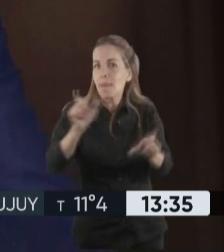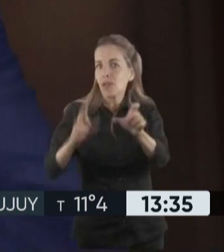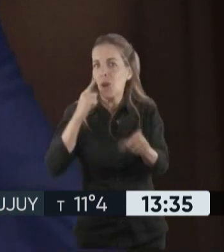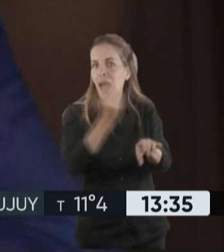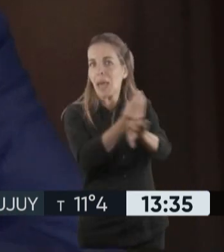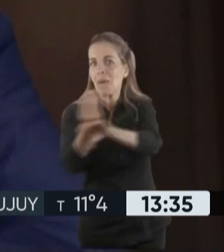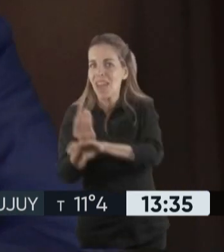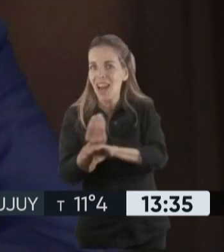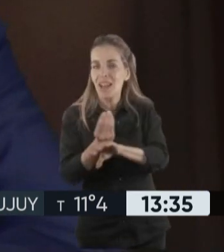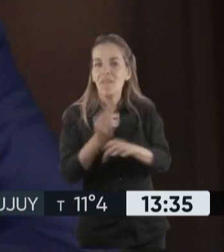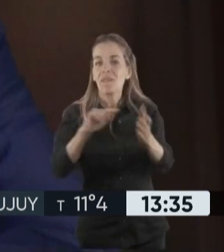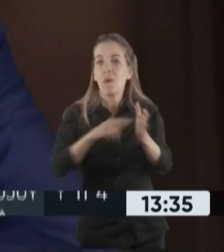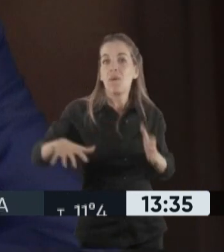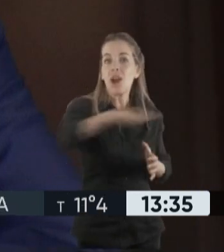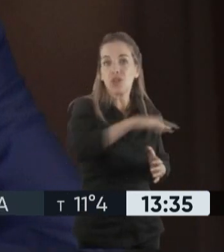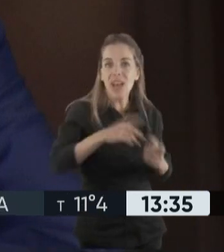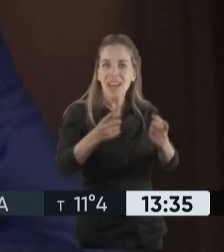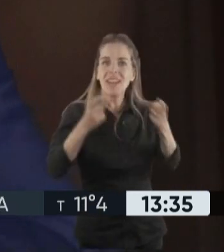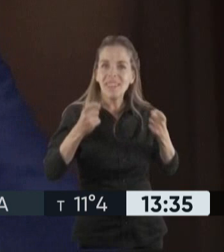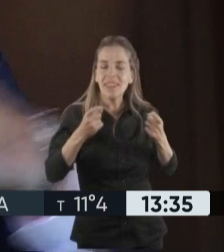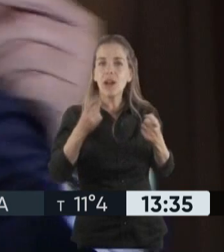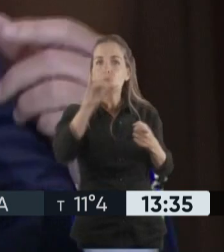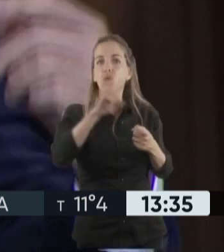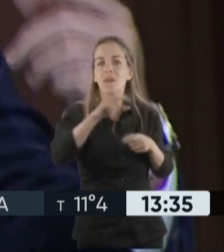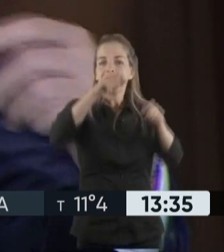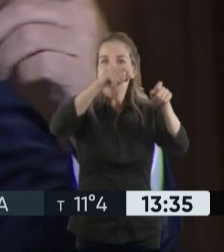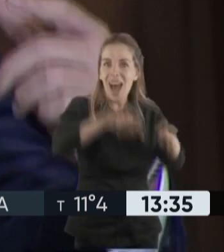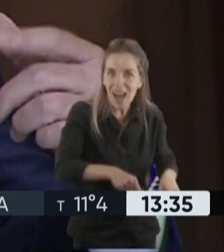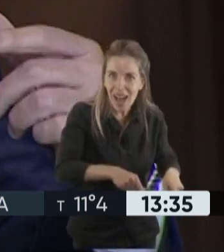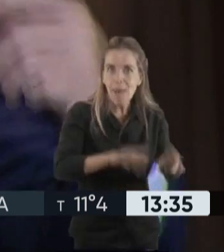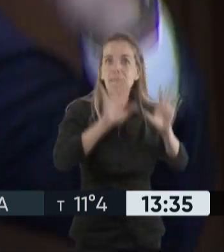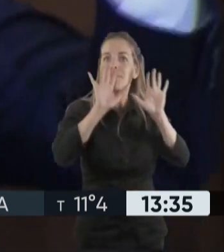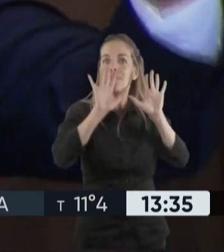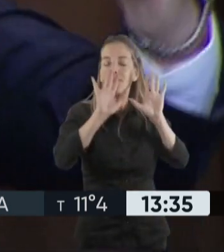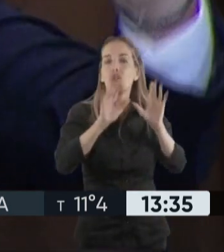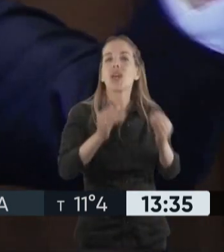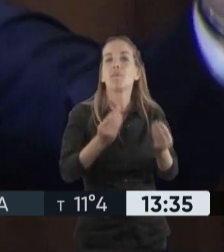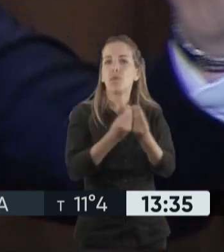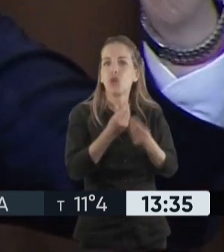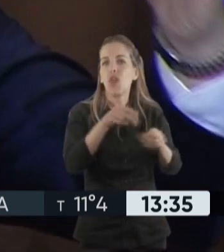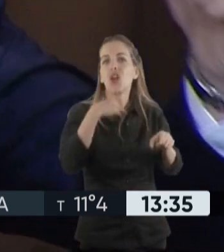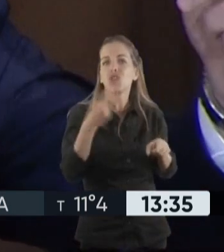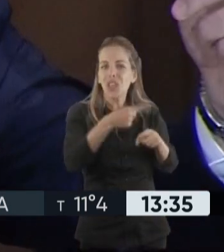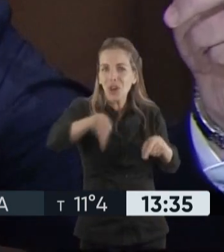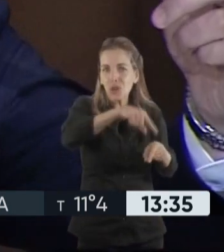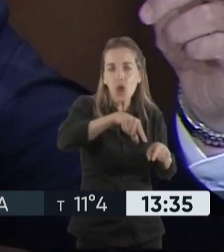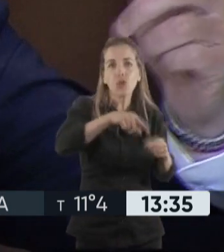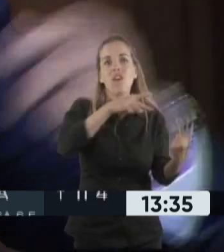Aires necesitaban tener una universidad en Buenos Aires para que sus hijos dejen de estudiar en Europa, en Chuquisaca o en